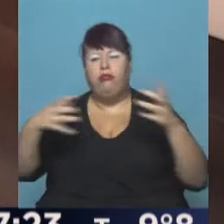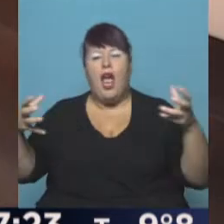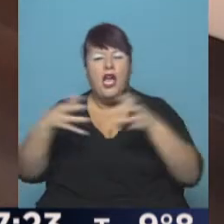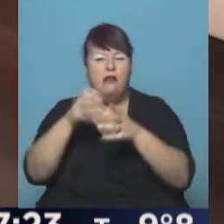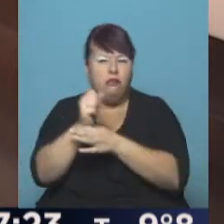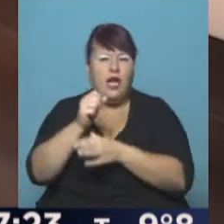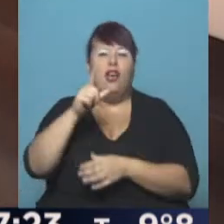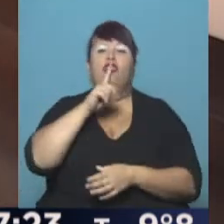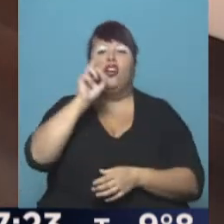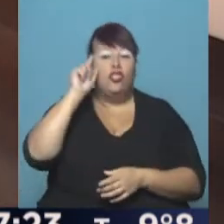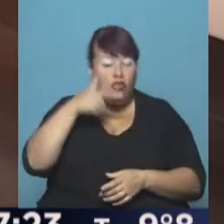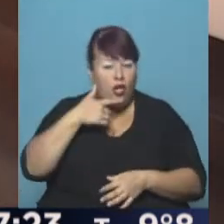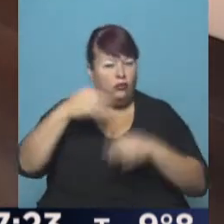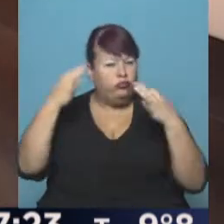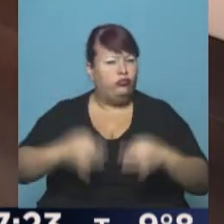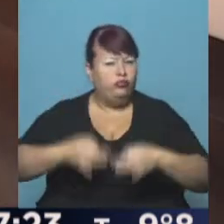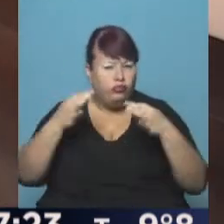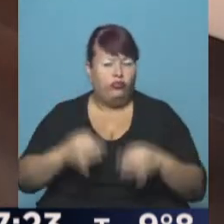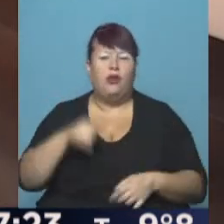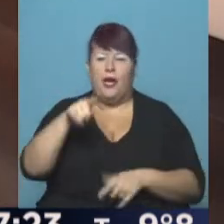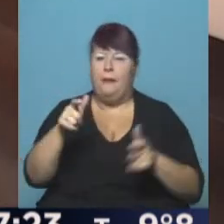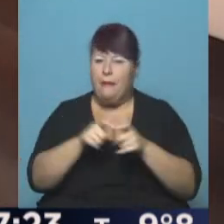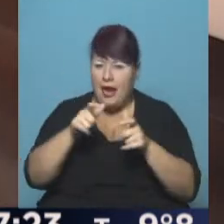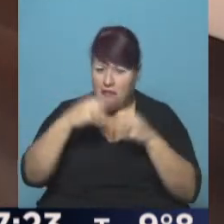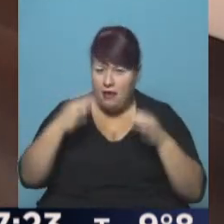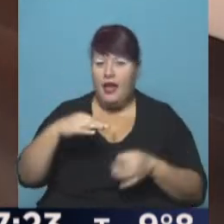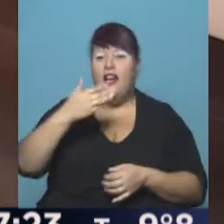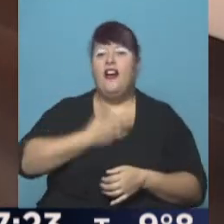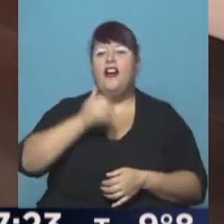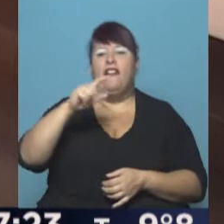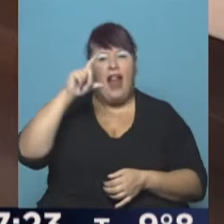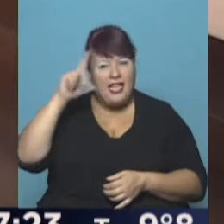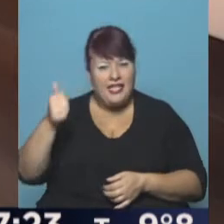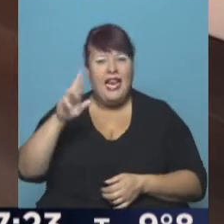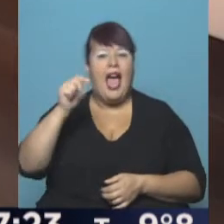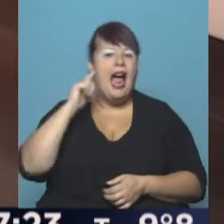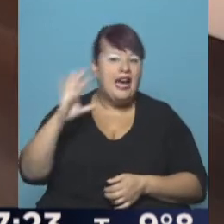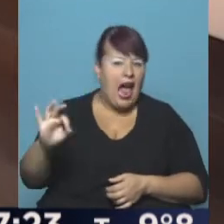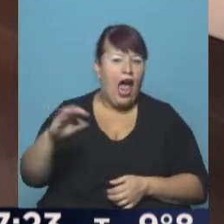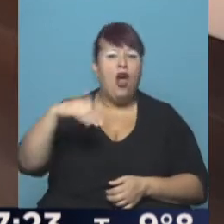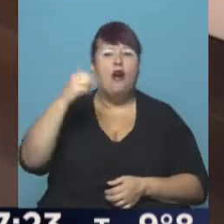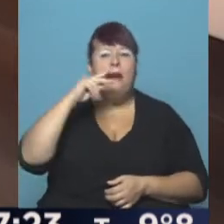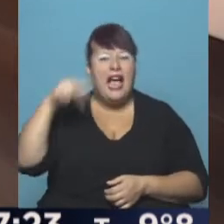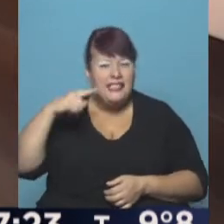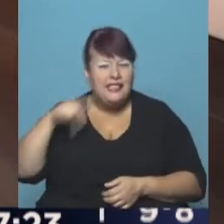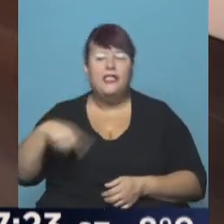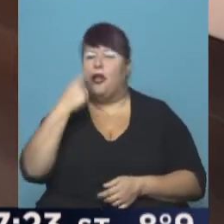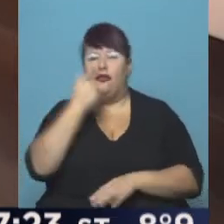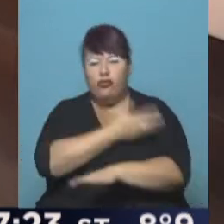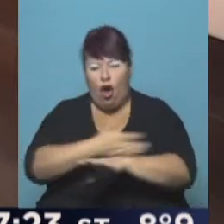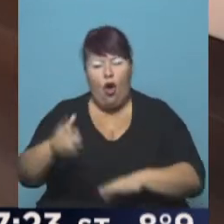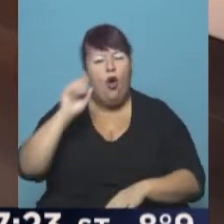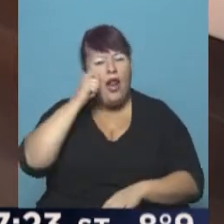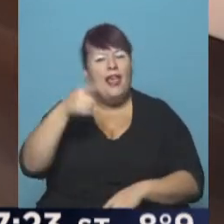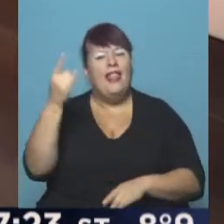angela torres que está realmente fantástica en esta película nicolas frantz ela pablo rago luis machín todo para ver entonces un